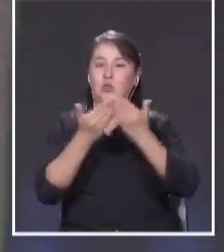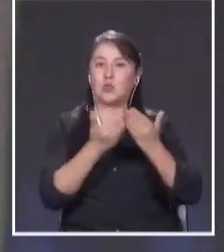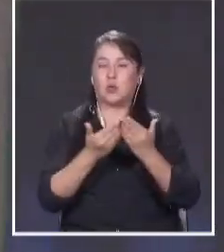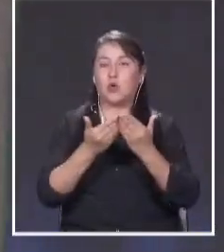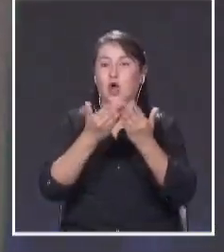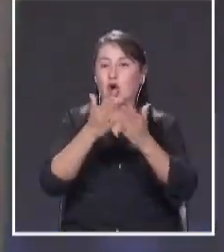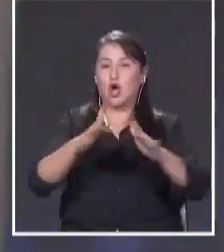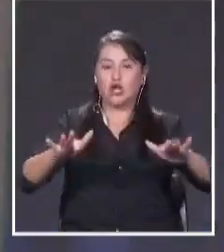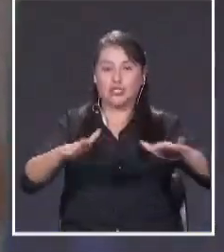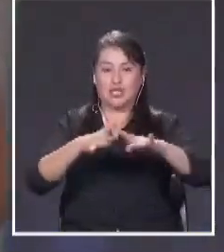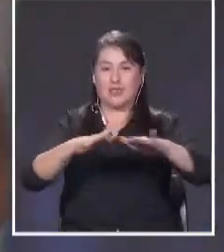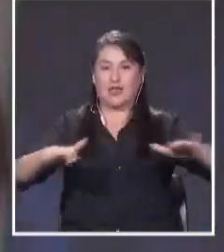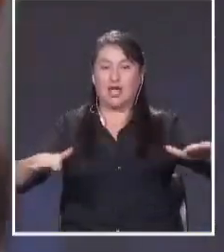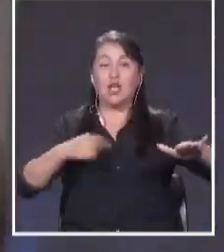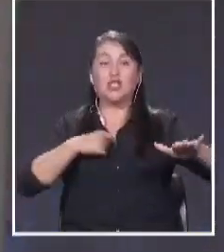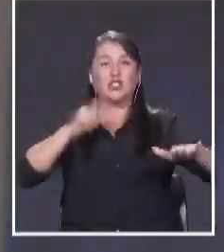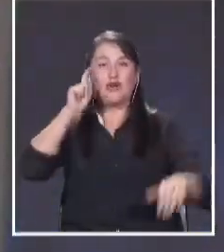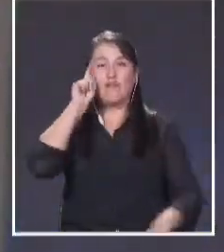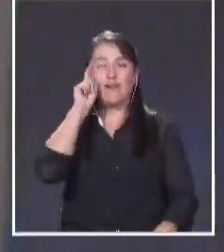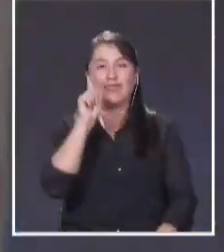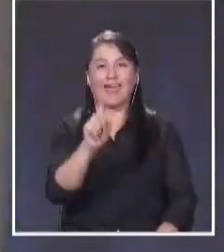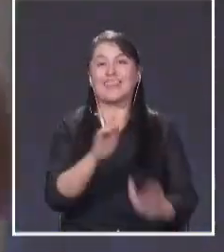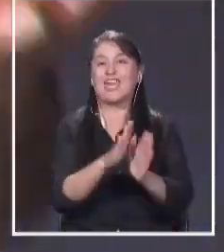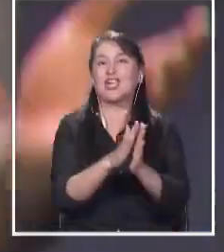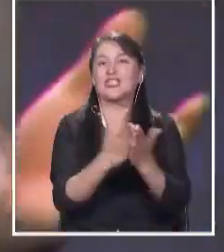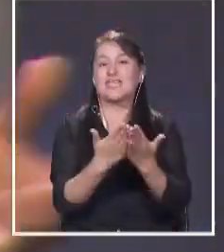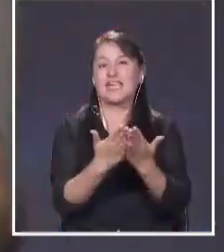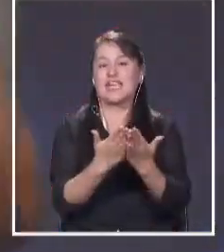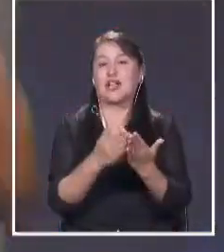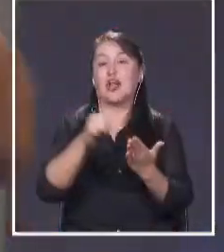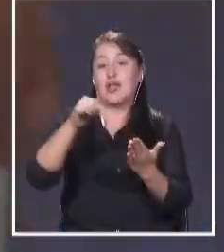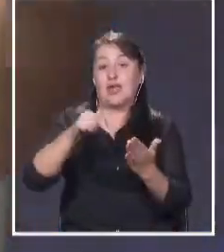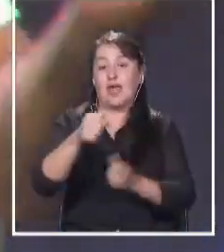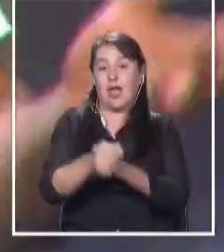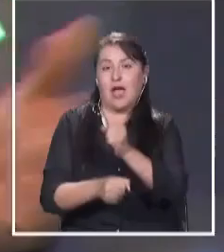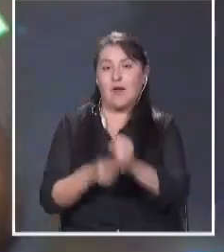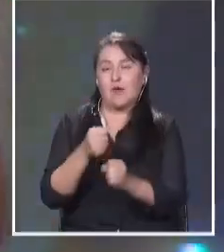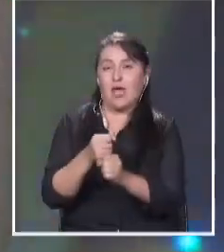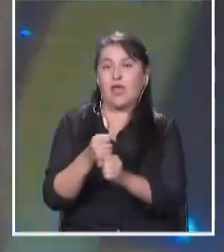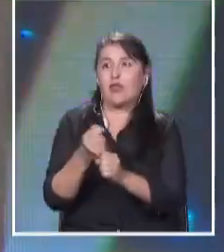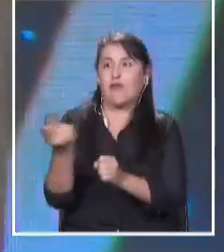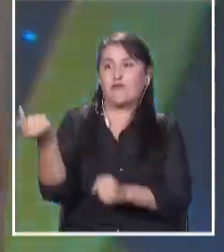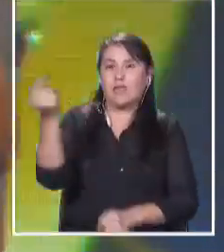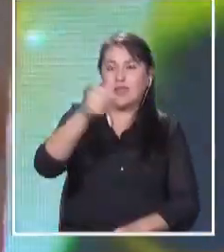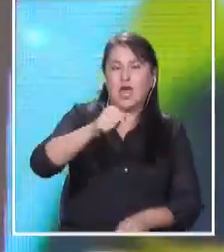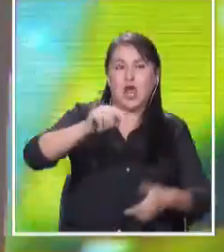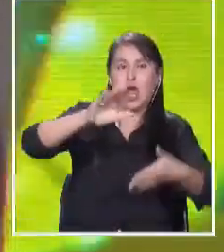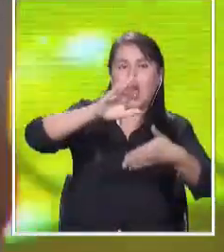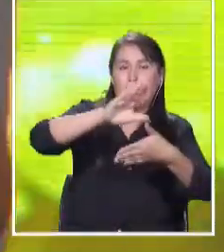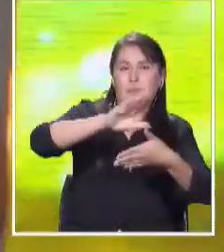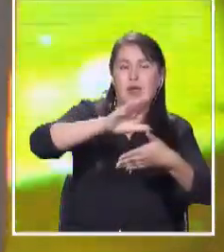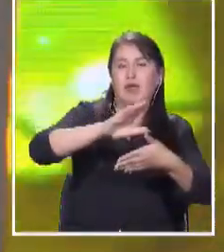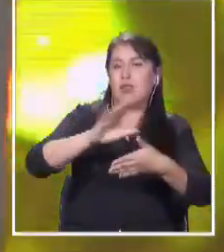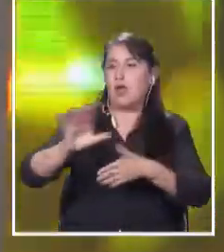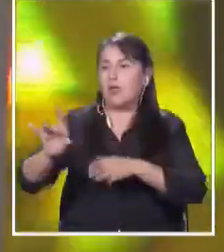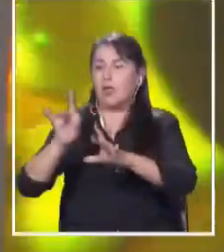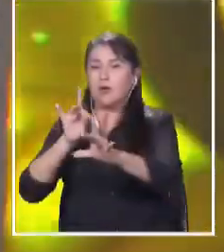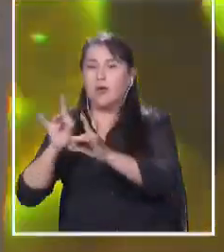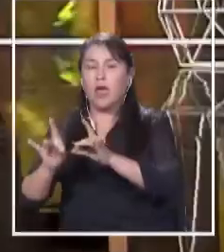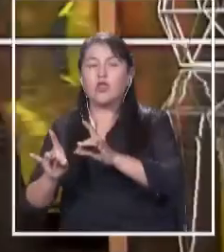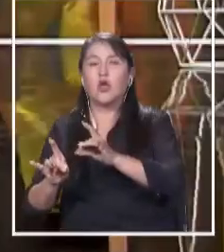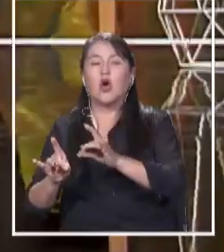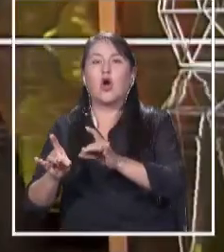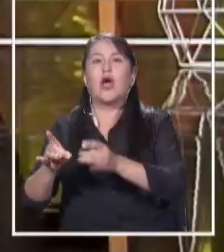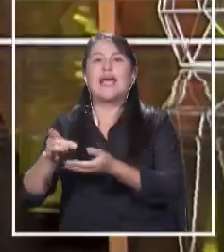de los libros y cómo en el siglo XIX los exploradores vinieron a América y después von Humboldt y otros, ¿cierto?